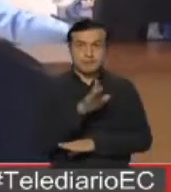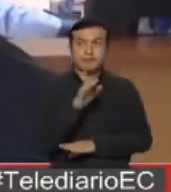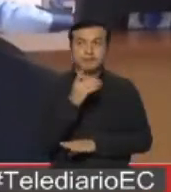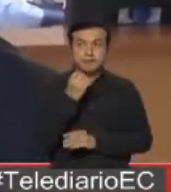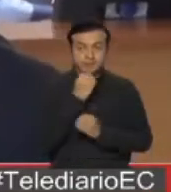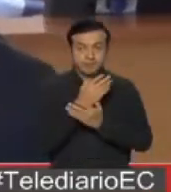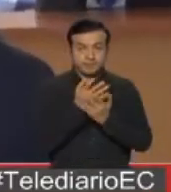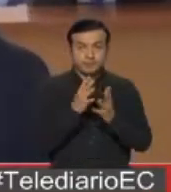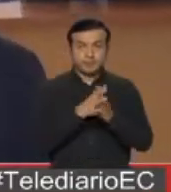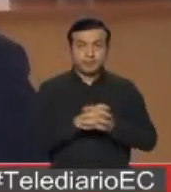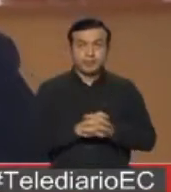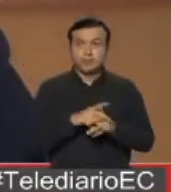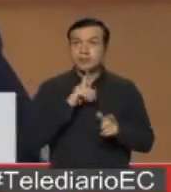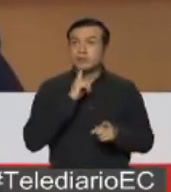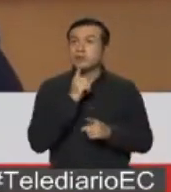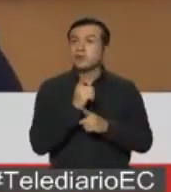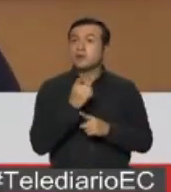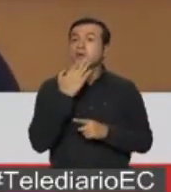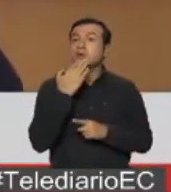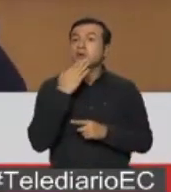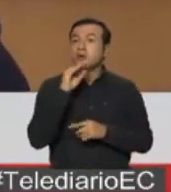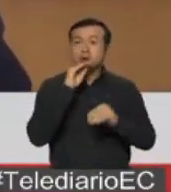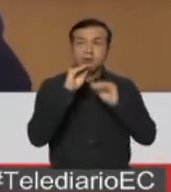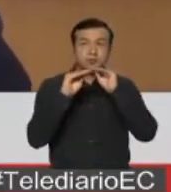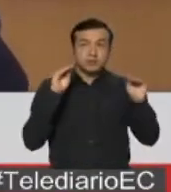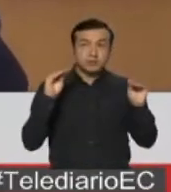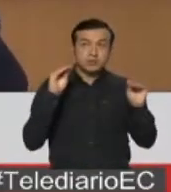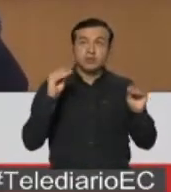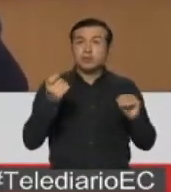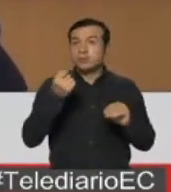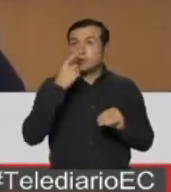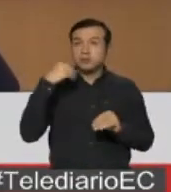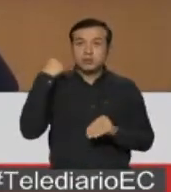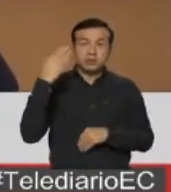Paul Granda. Es cuestión simplemente de comunicarse, entregar la